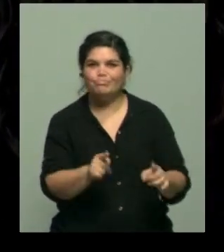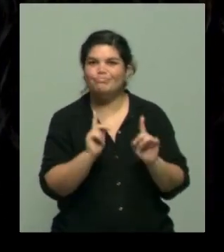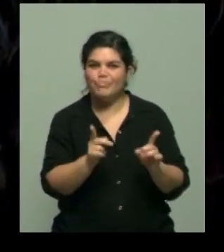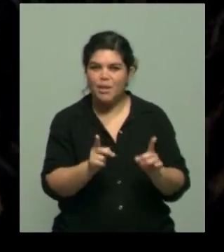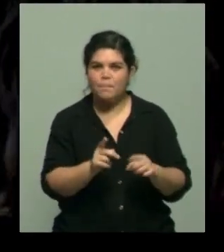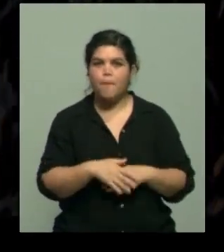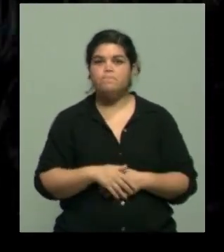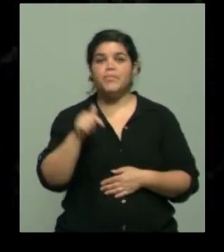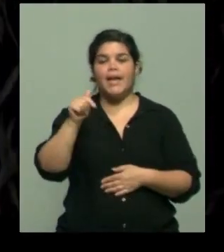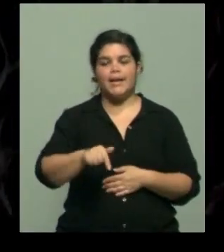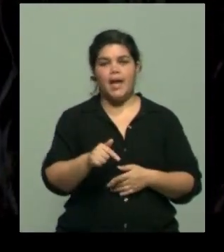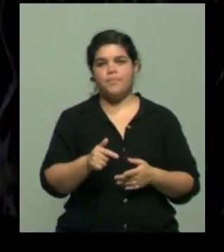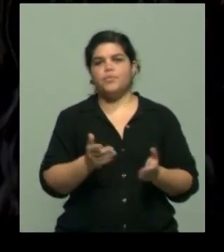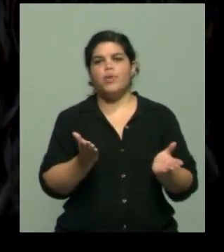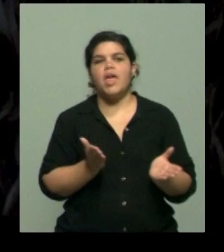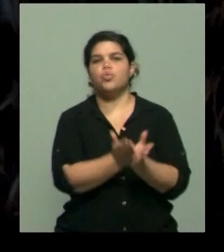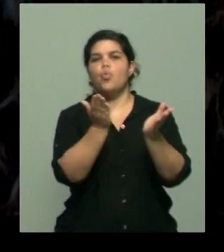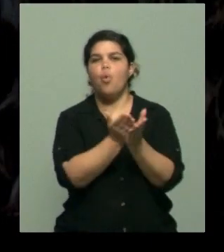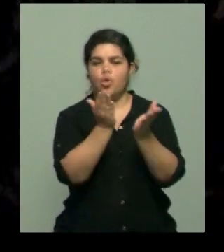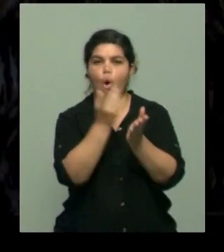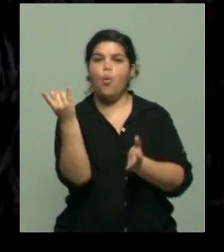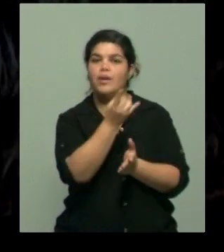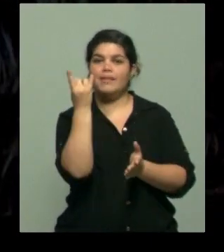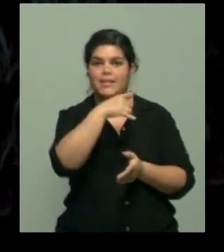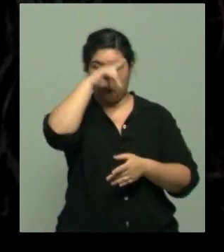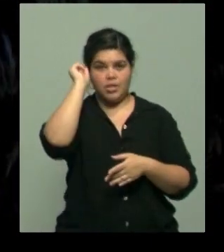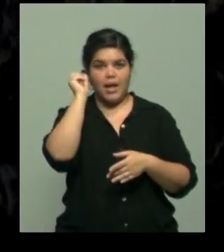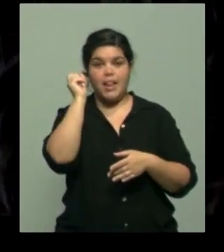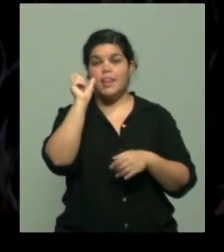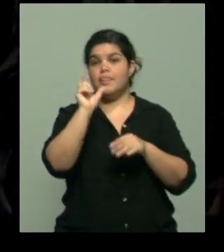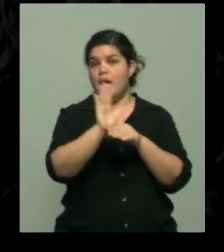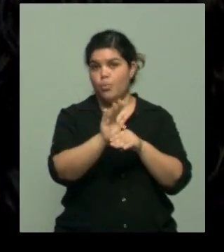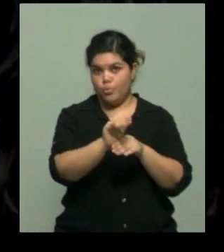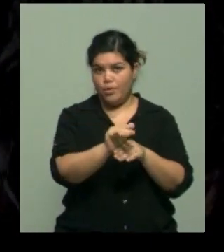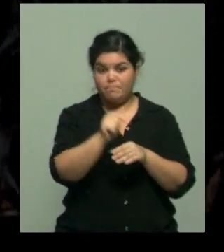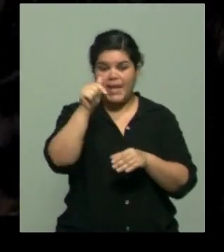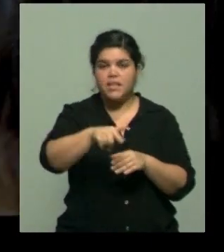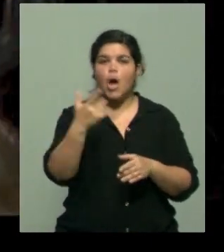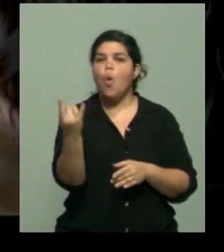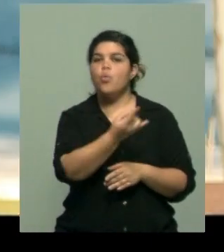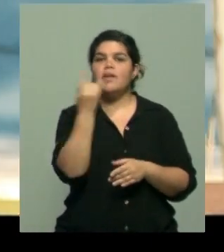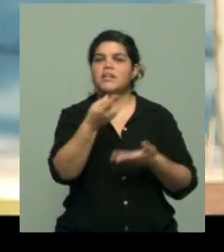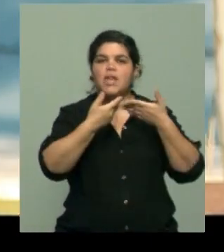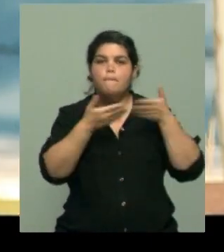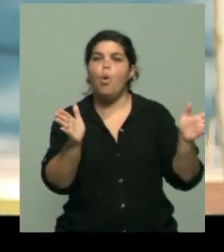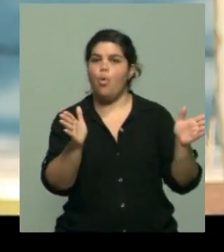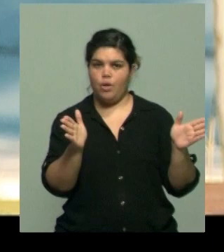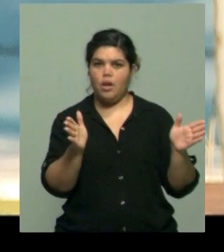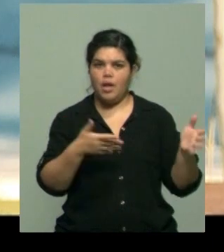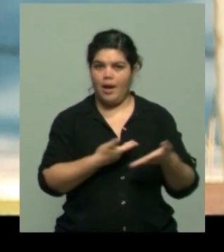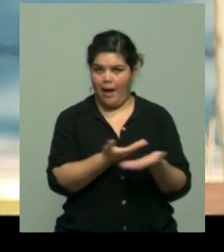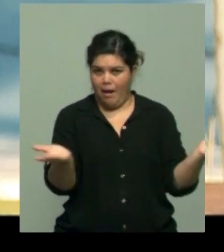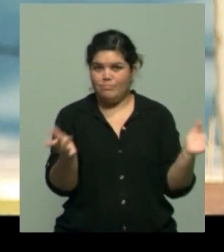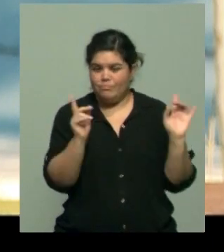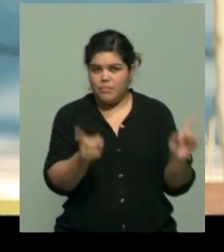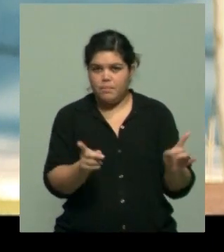Universidad Nacional de Cuyo. Y es una universidad pública, ¿no? Que apunta a la formación a través de este